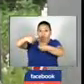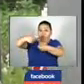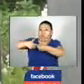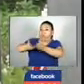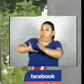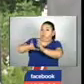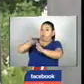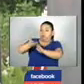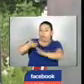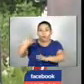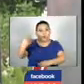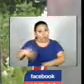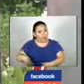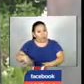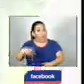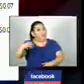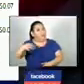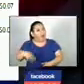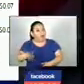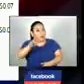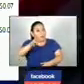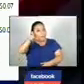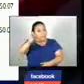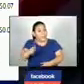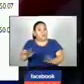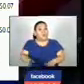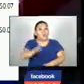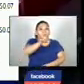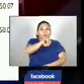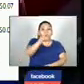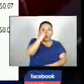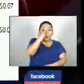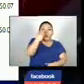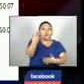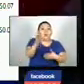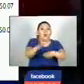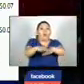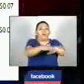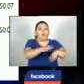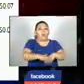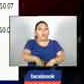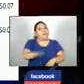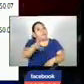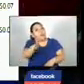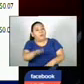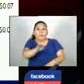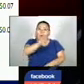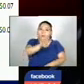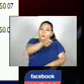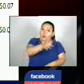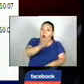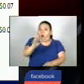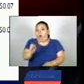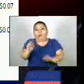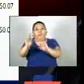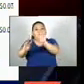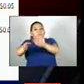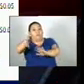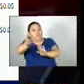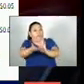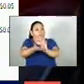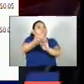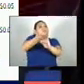precios ha sido significativa en el último mes. El 1 de junio se anunció el incremento de entre 4 y 7 centavos